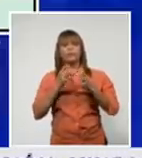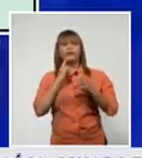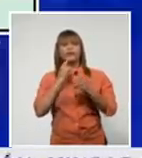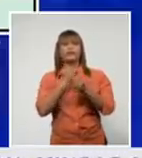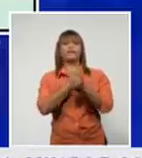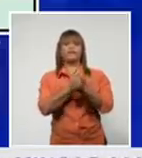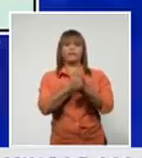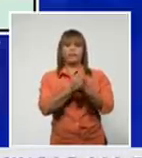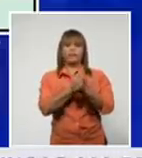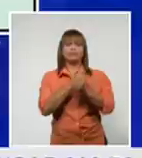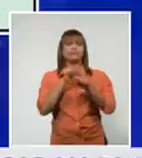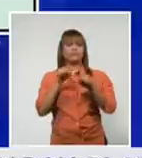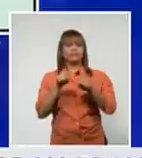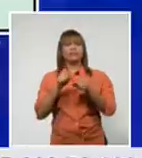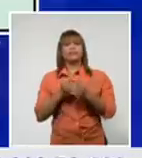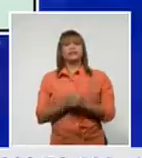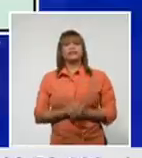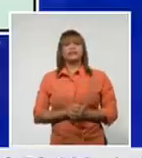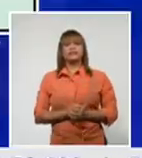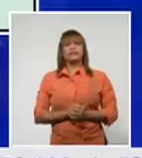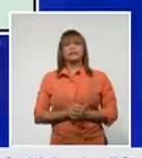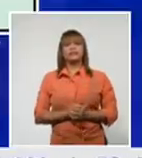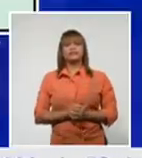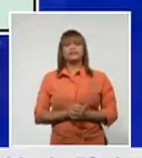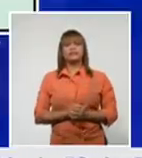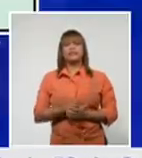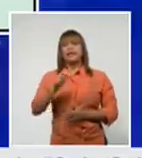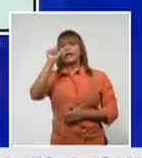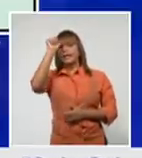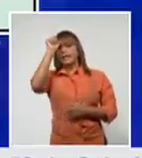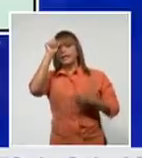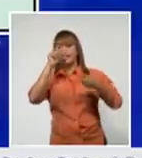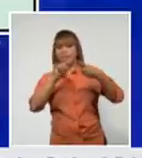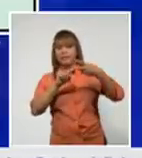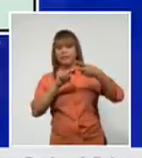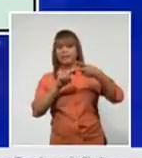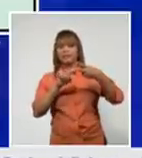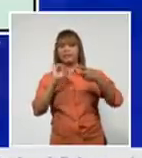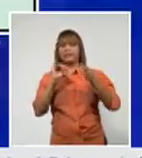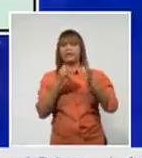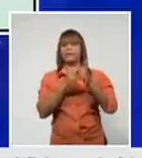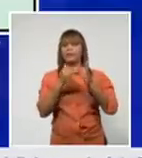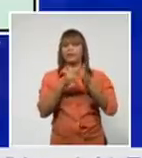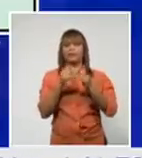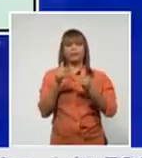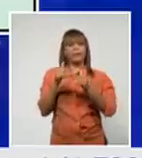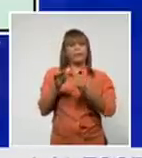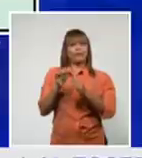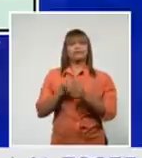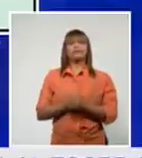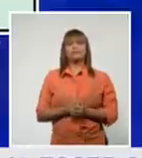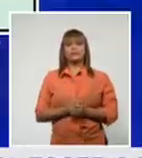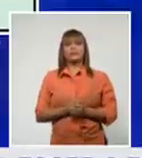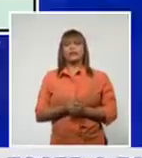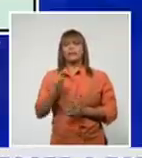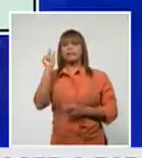enfermedad en este país. En la India, con más de 6.312.000 casos